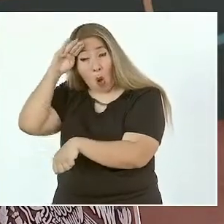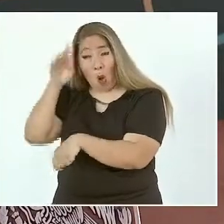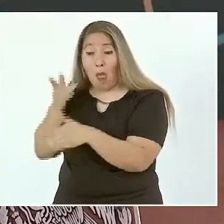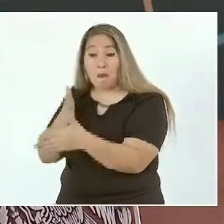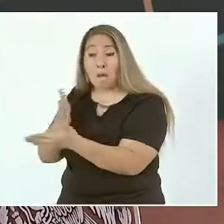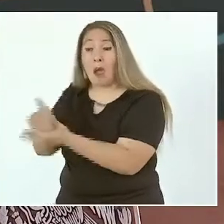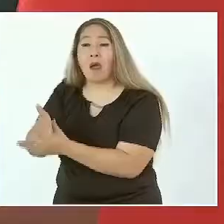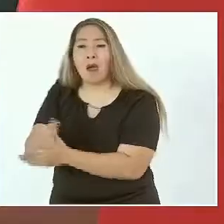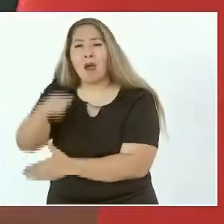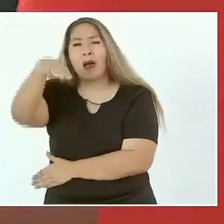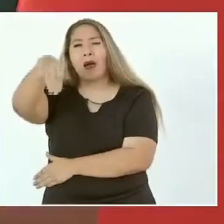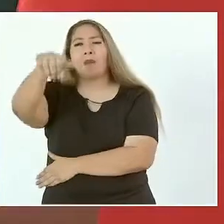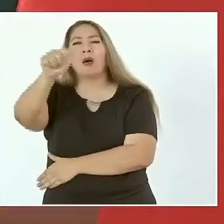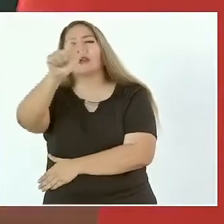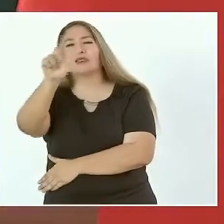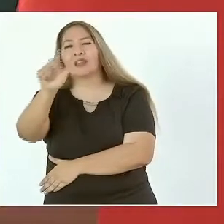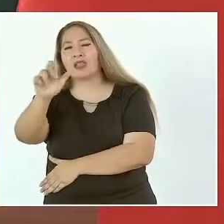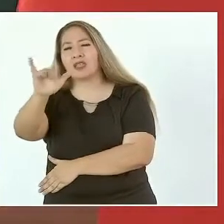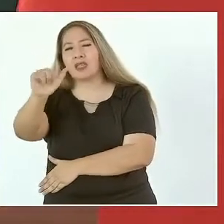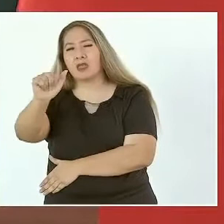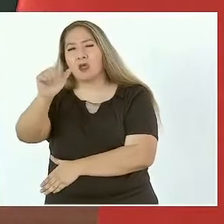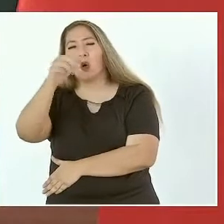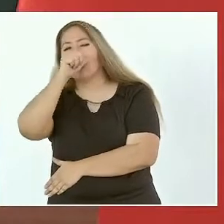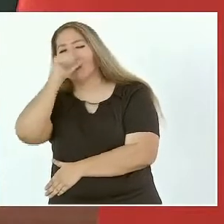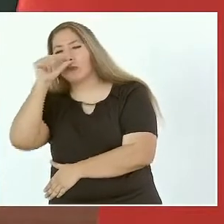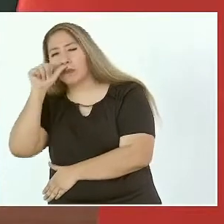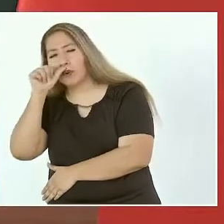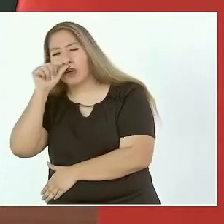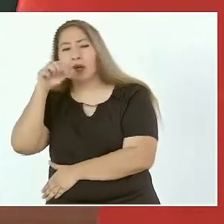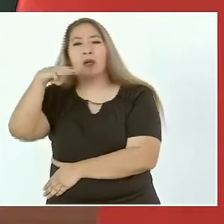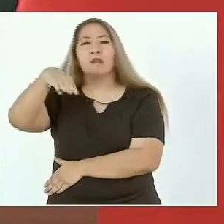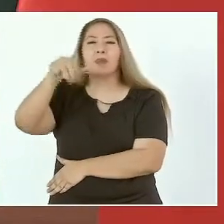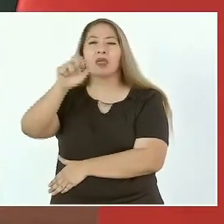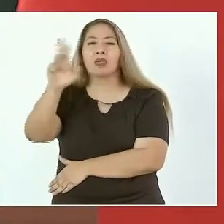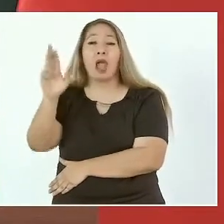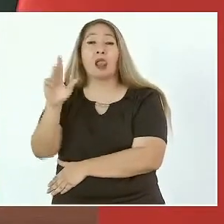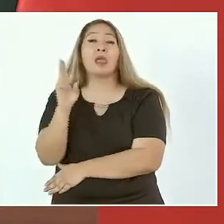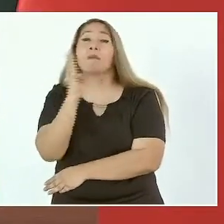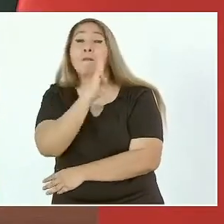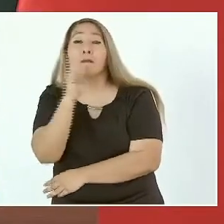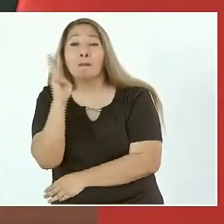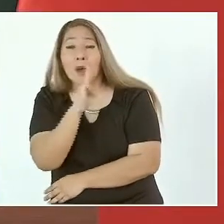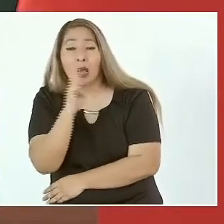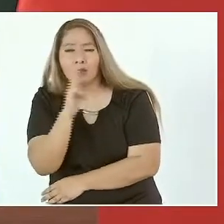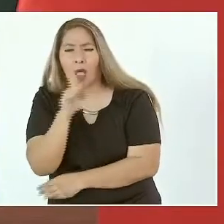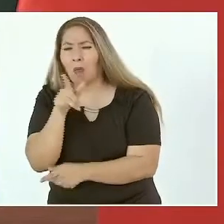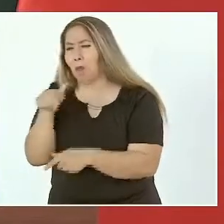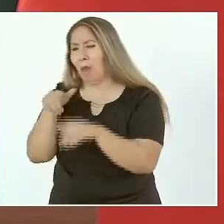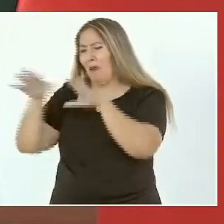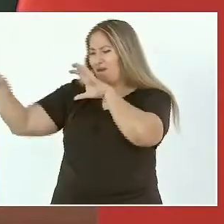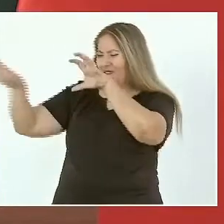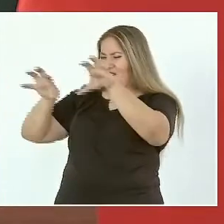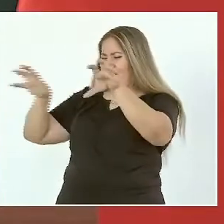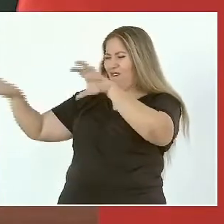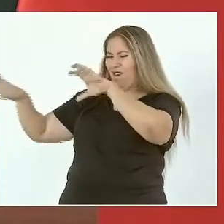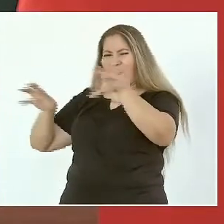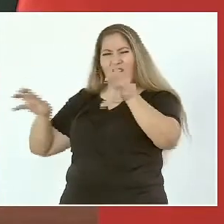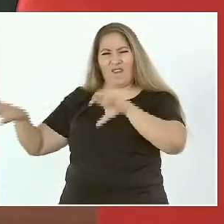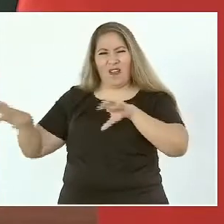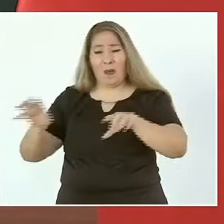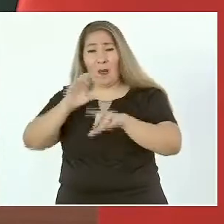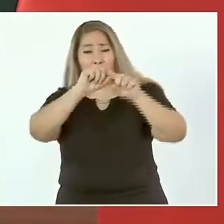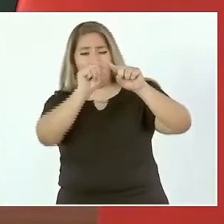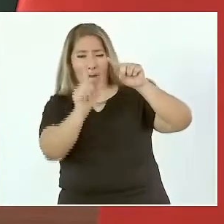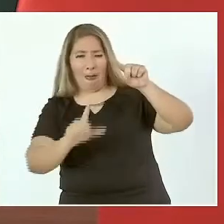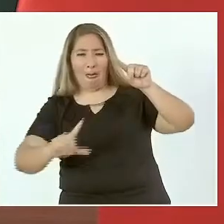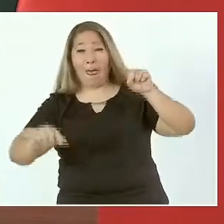Manzanillo, Ciudad Juárez, Salina Cruz, Mexicali y Mazatlán. Se distribuyeron por prácticamente todo el territorio,